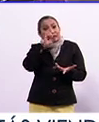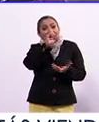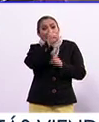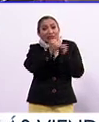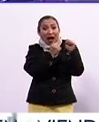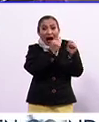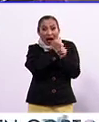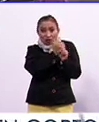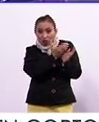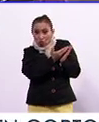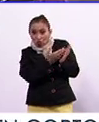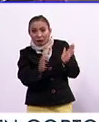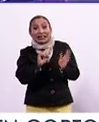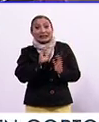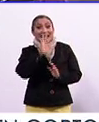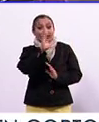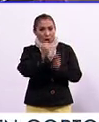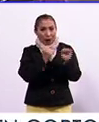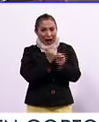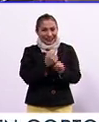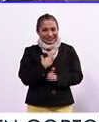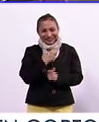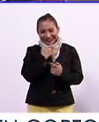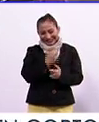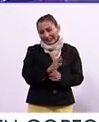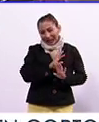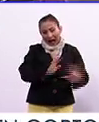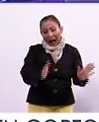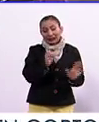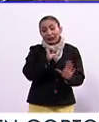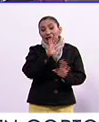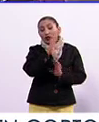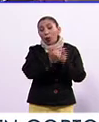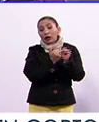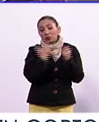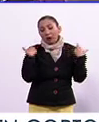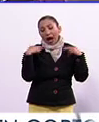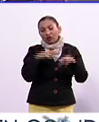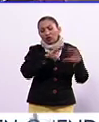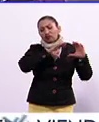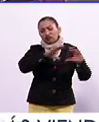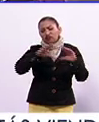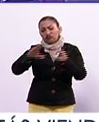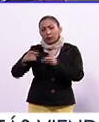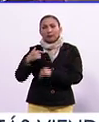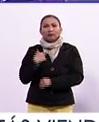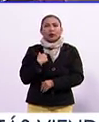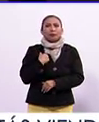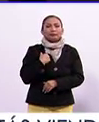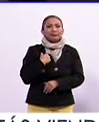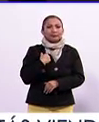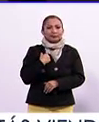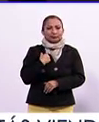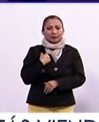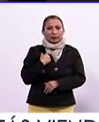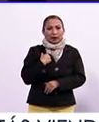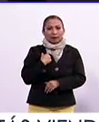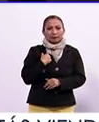60 años, ¿no? Sí, 65. 65 ya. Mire, yo creo